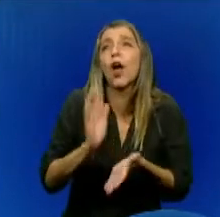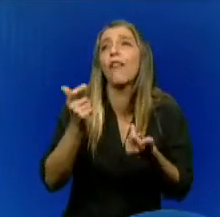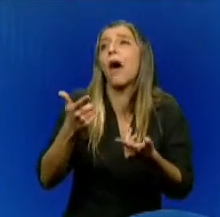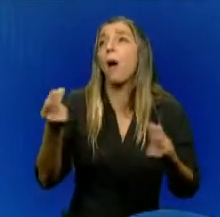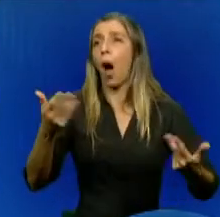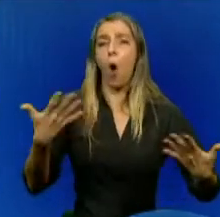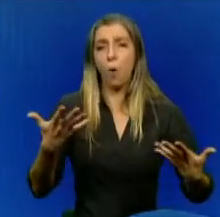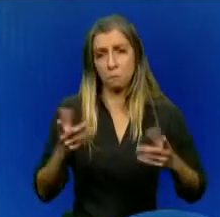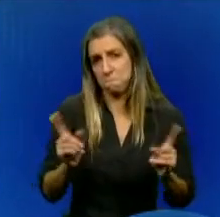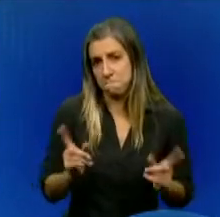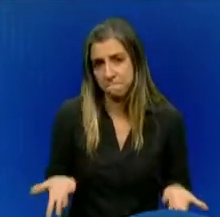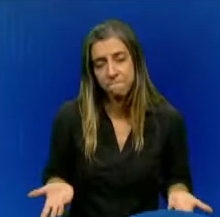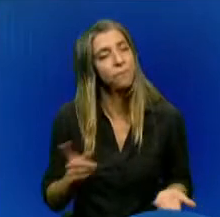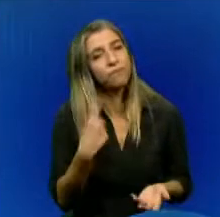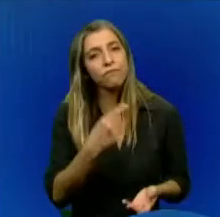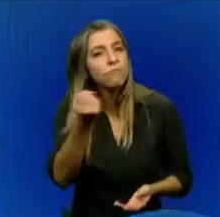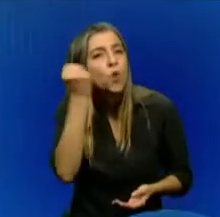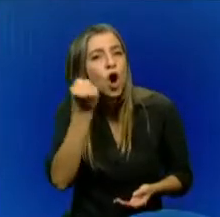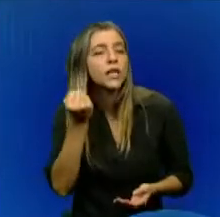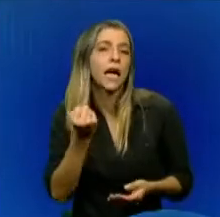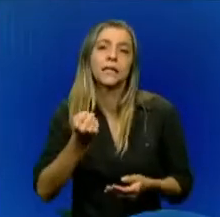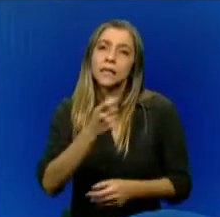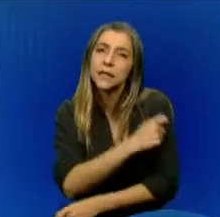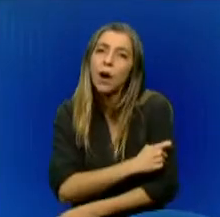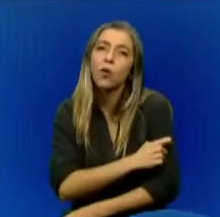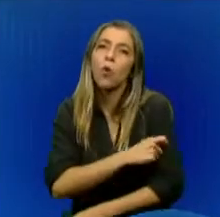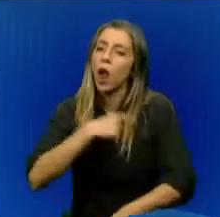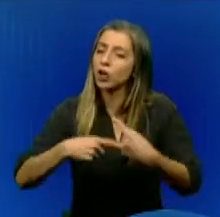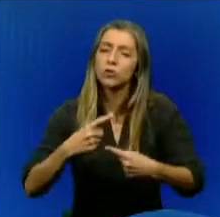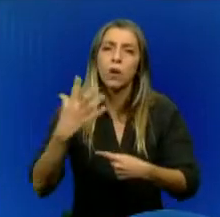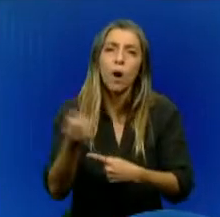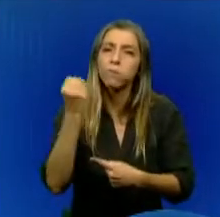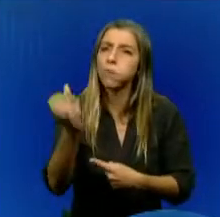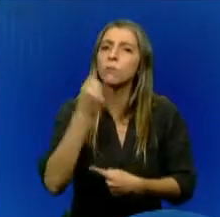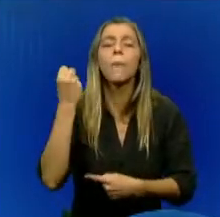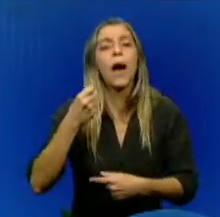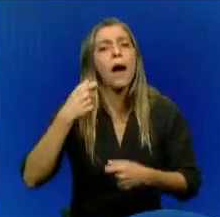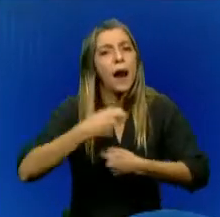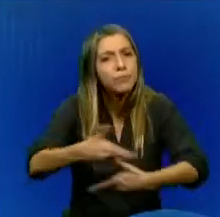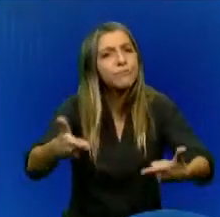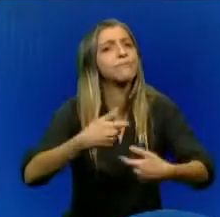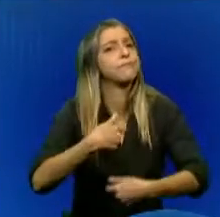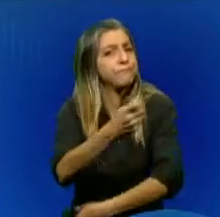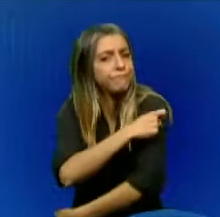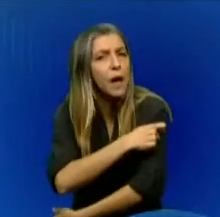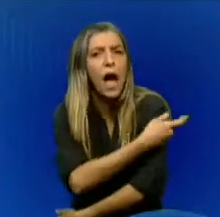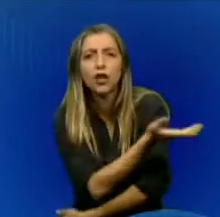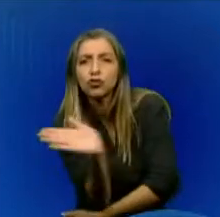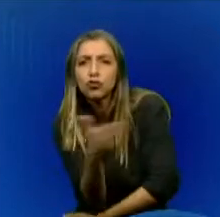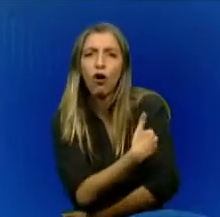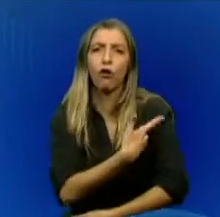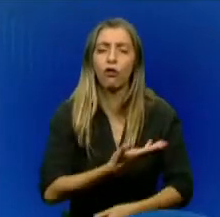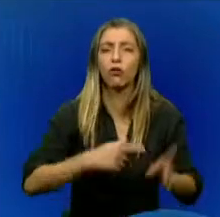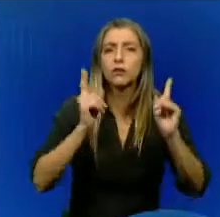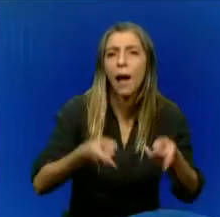seguir consiguiendo vacunas. El mundo es muy inequitativo, tenemos que seguir vacunando a argentinos y argentinas, seguir testeando, tenemos